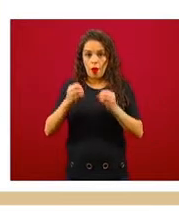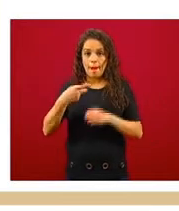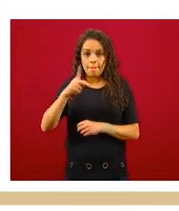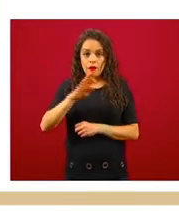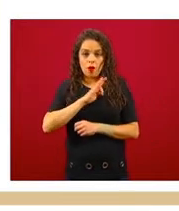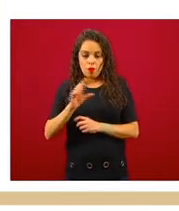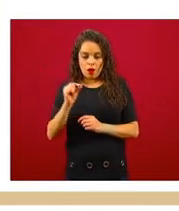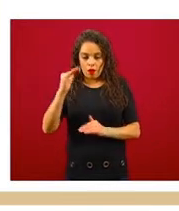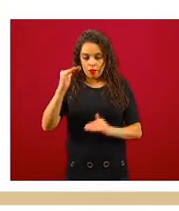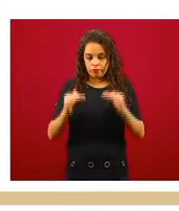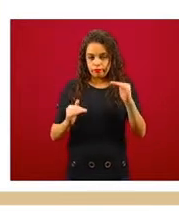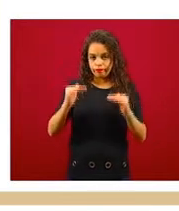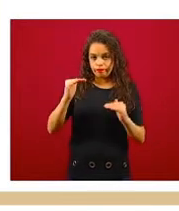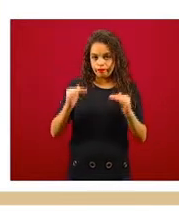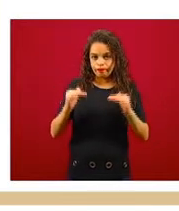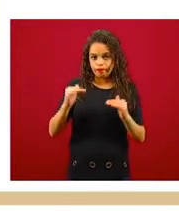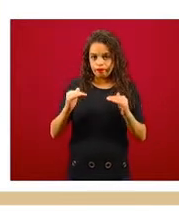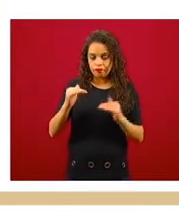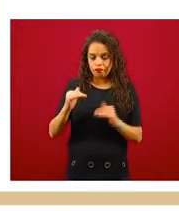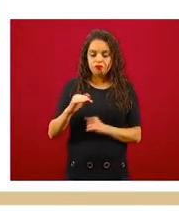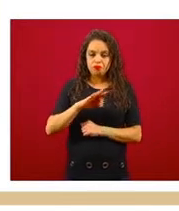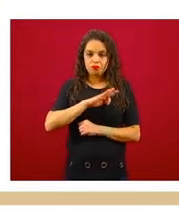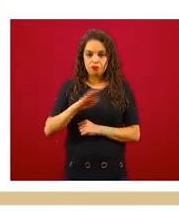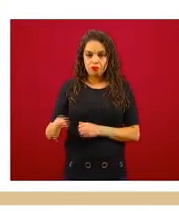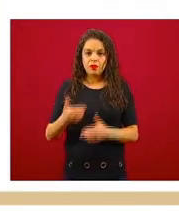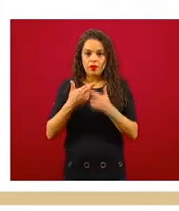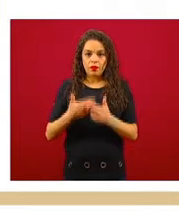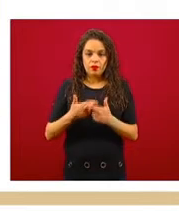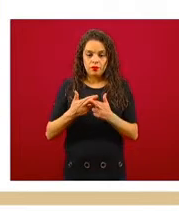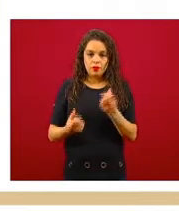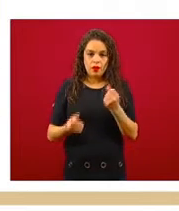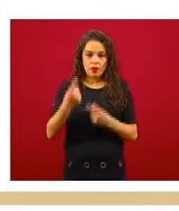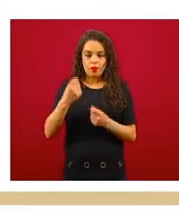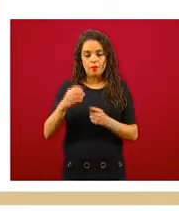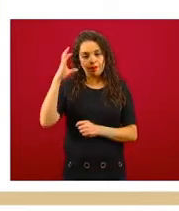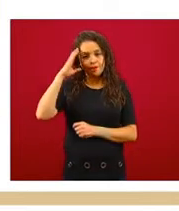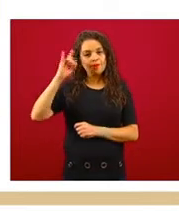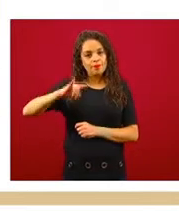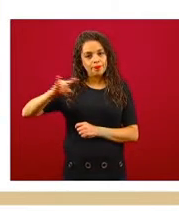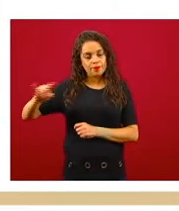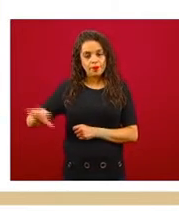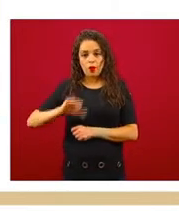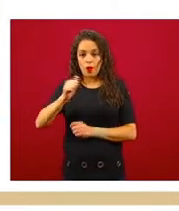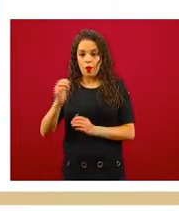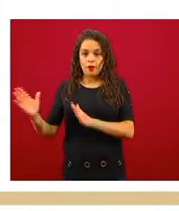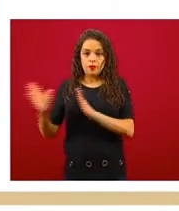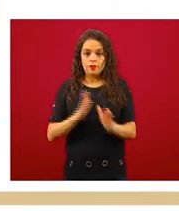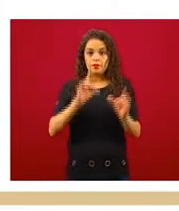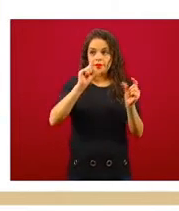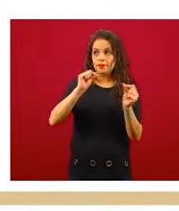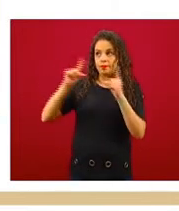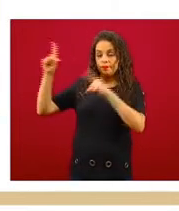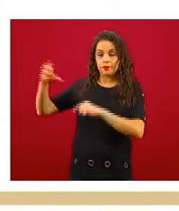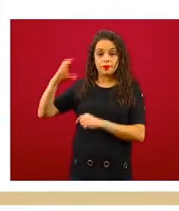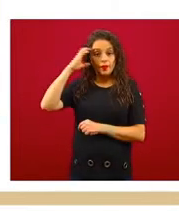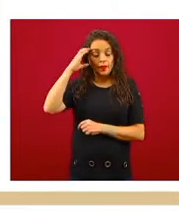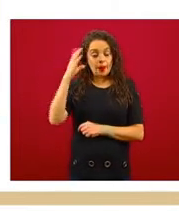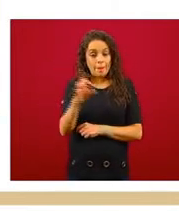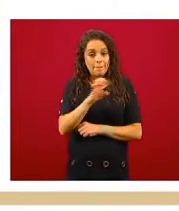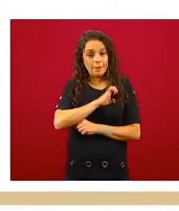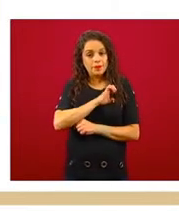función de que certain aún points queda had a una certain buena level of proporción de activity, disponibilidad. Si but vemos they still ahora have en a la pretty siguiente good diapositiva las camas proportion of especialmente